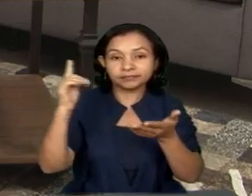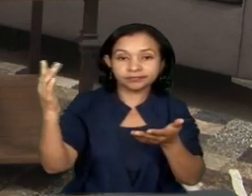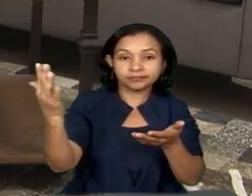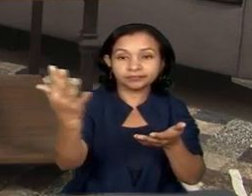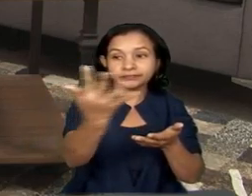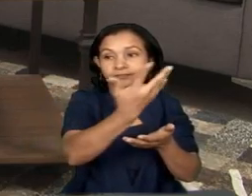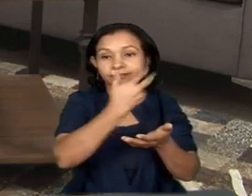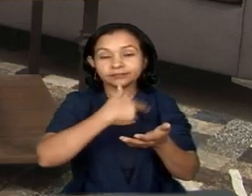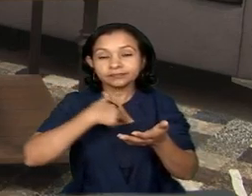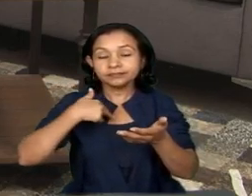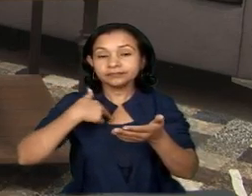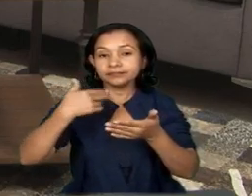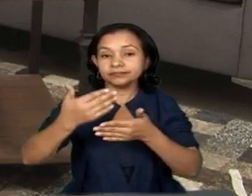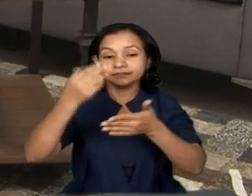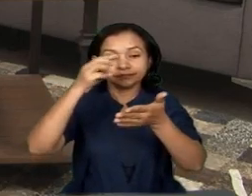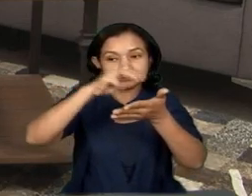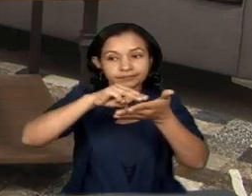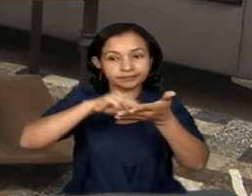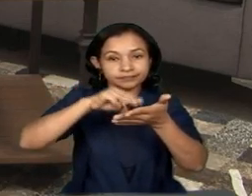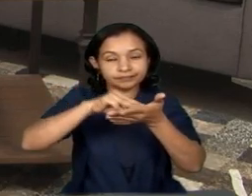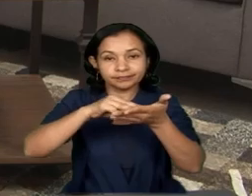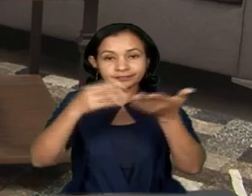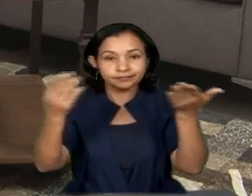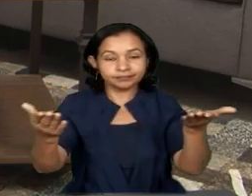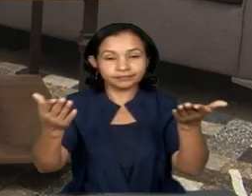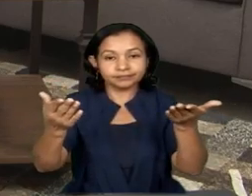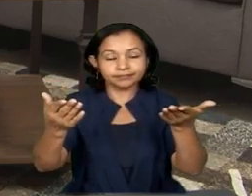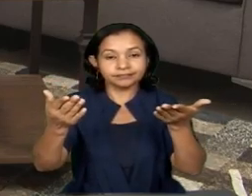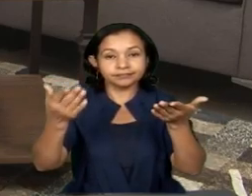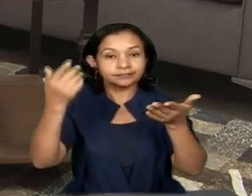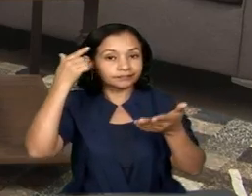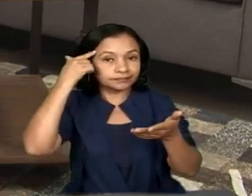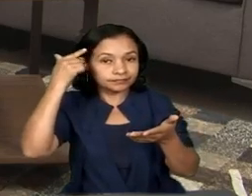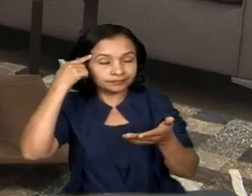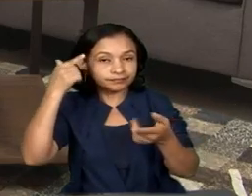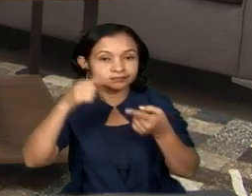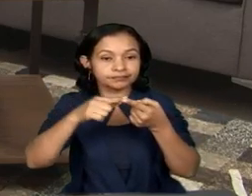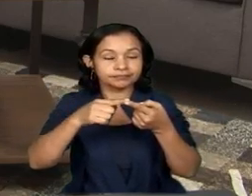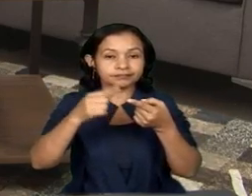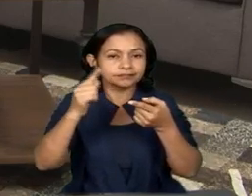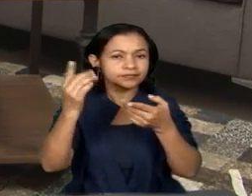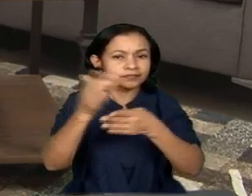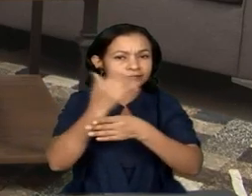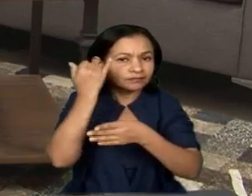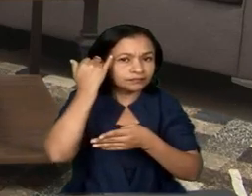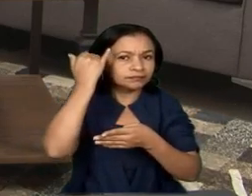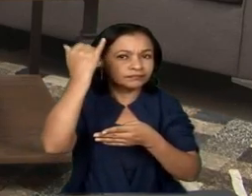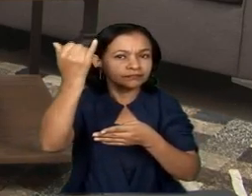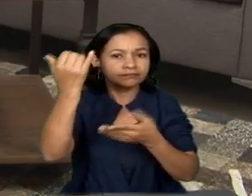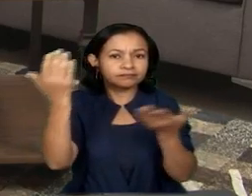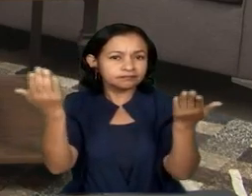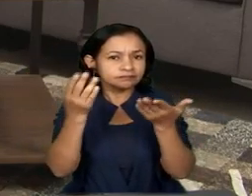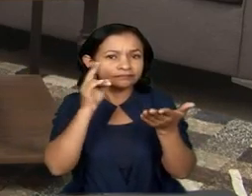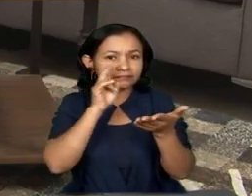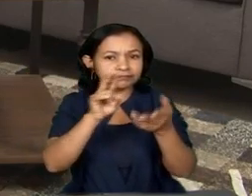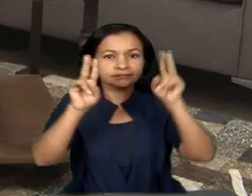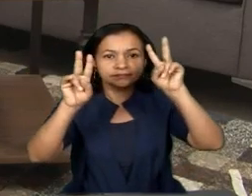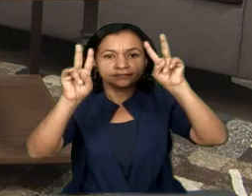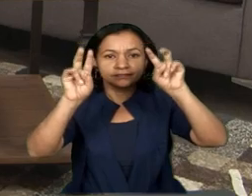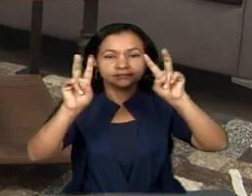está detrás de la matemática. Está el razonamiento lógico, el pensamiento abstracto, está el tema